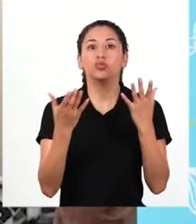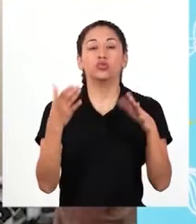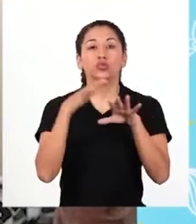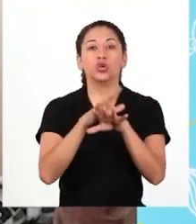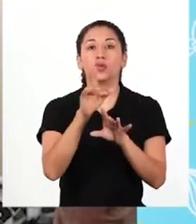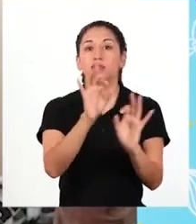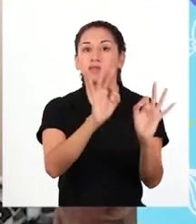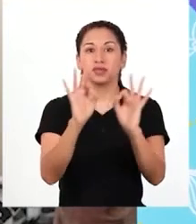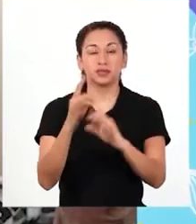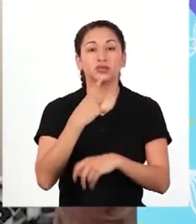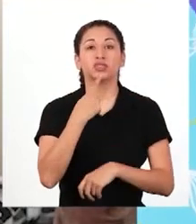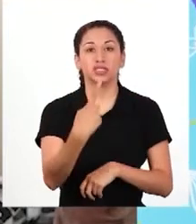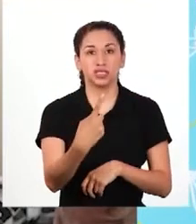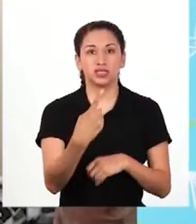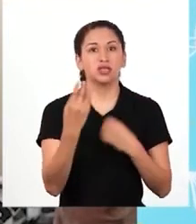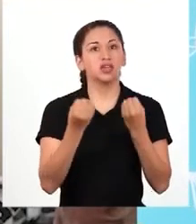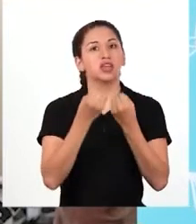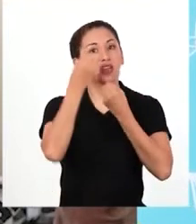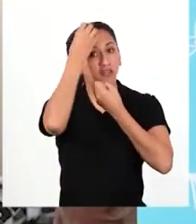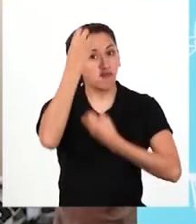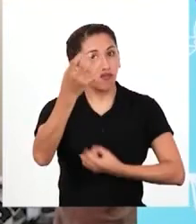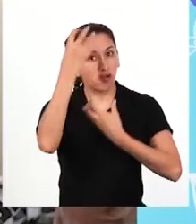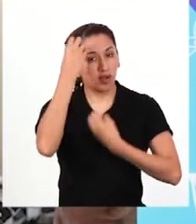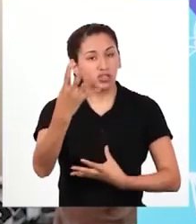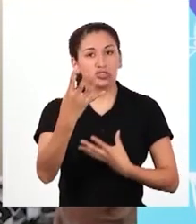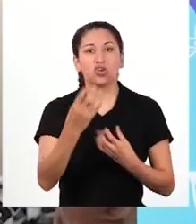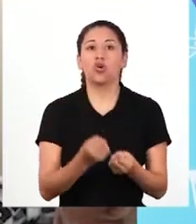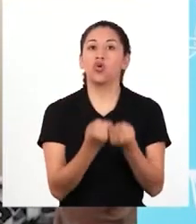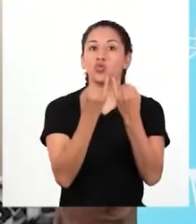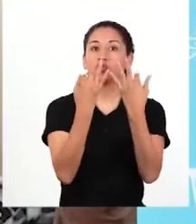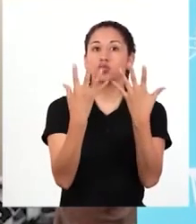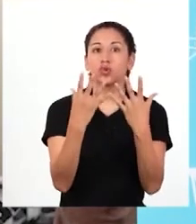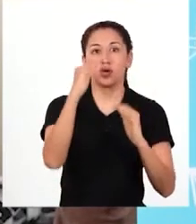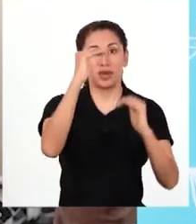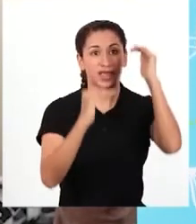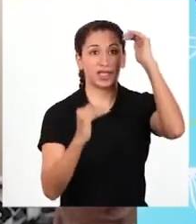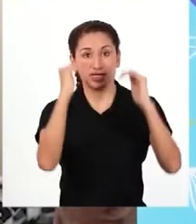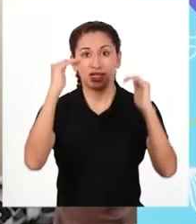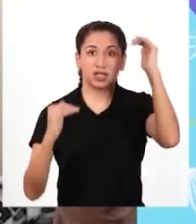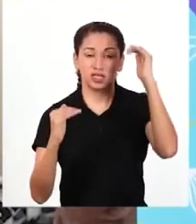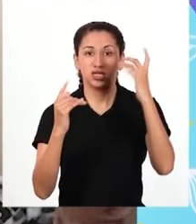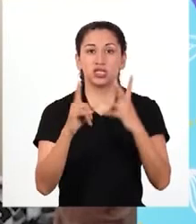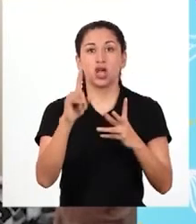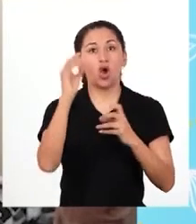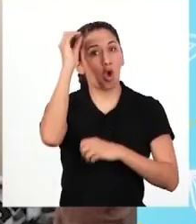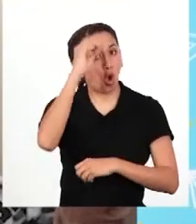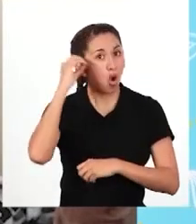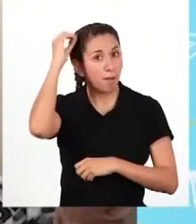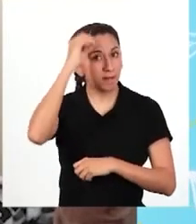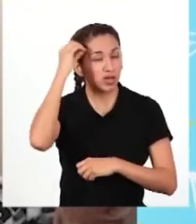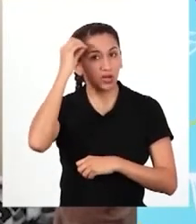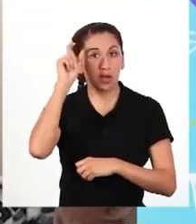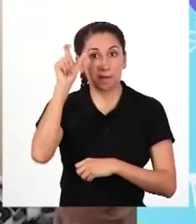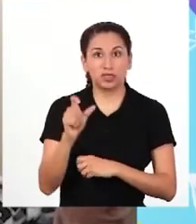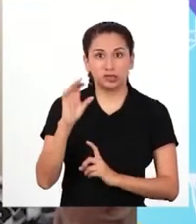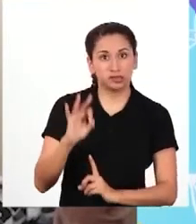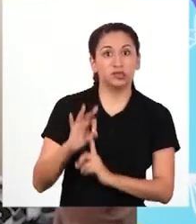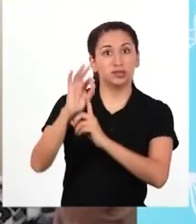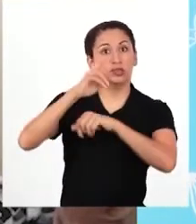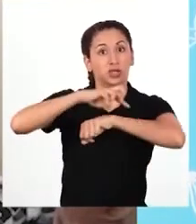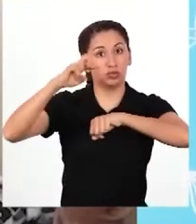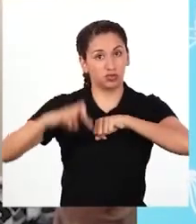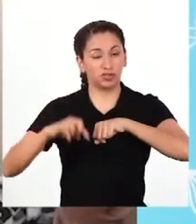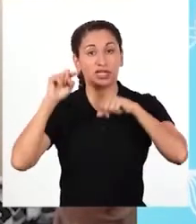Exponer argumentos sobre lo que se está diciendo, datos concretos, informaciones estadísticas,